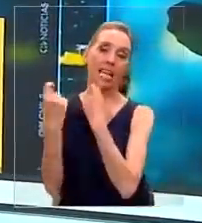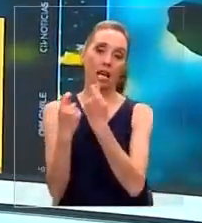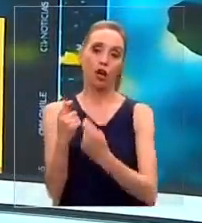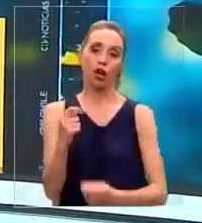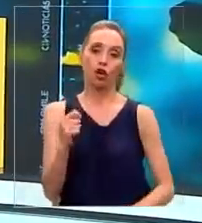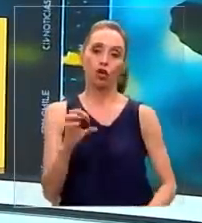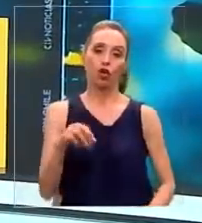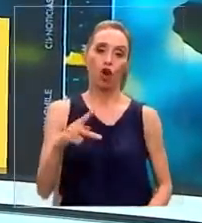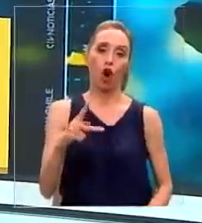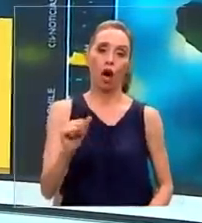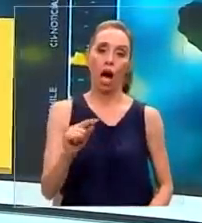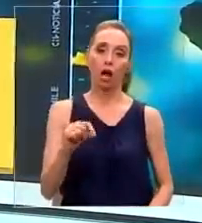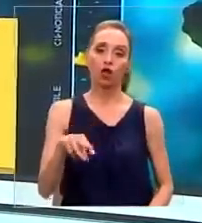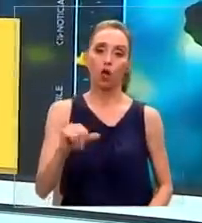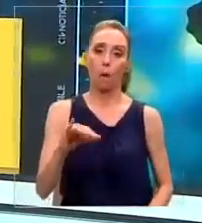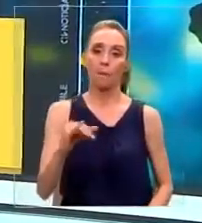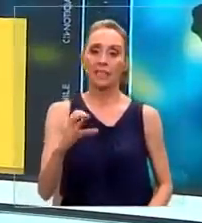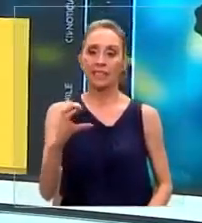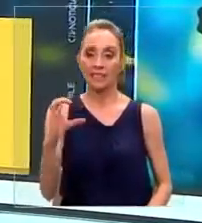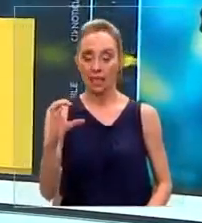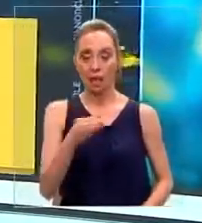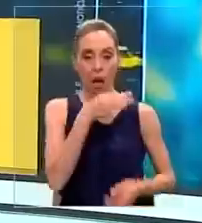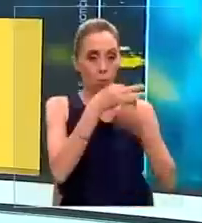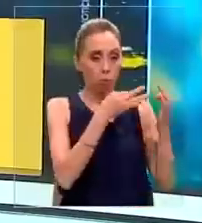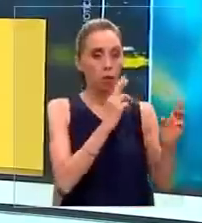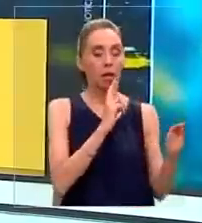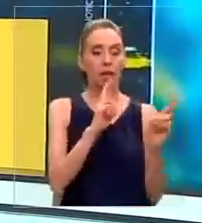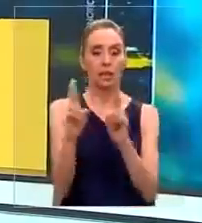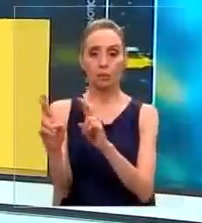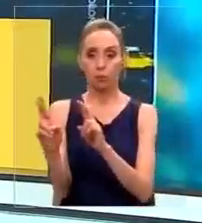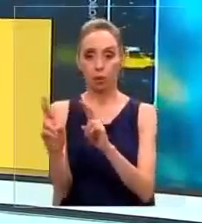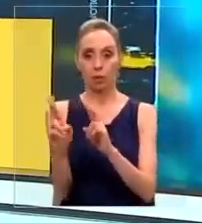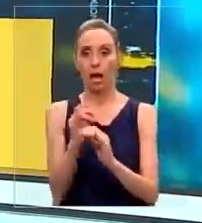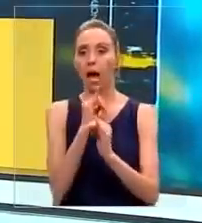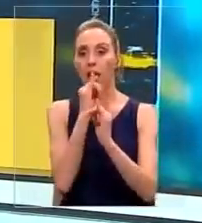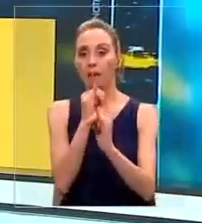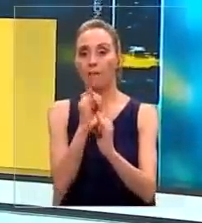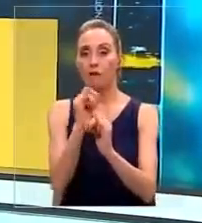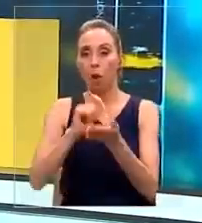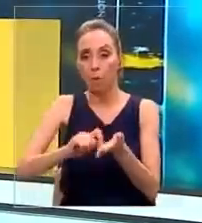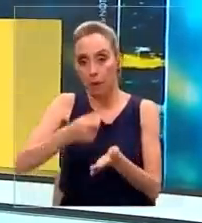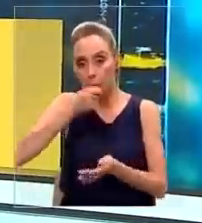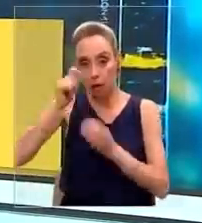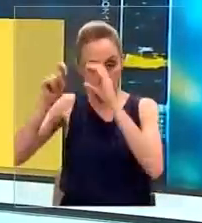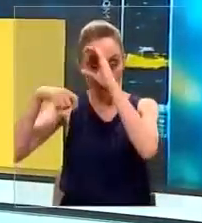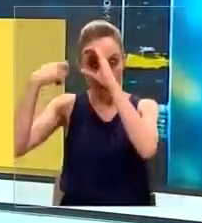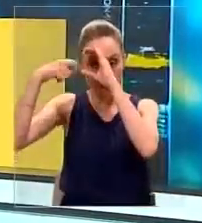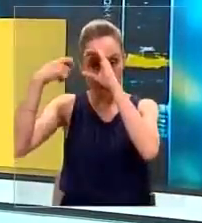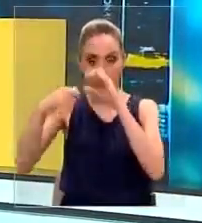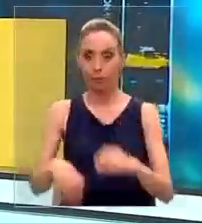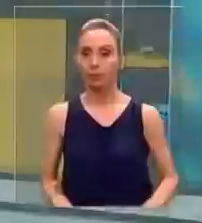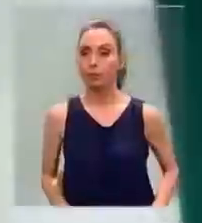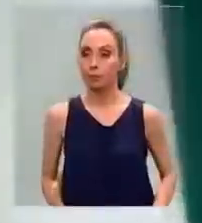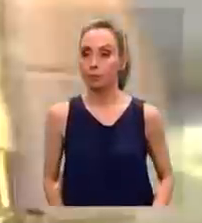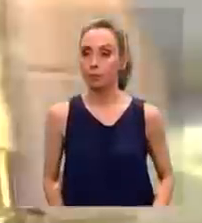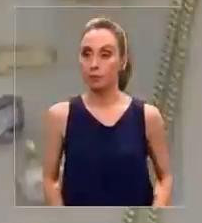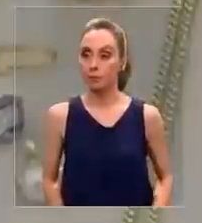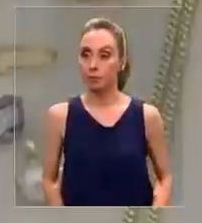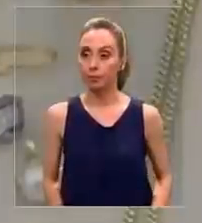con Tonka Tomisic. Las revelaciones y las respuestas. En el informe de Marta Escalona e Ignacio Uliar.